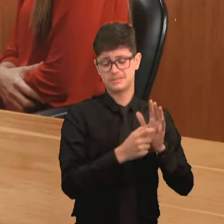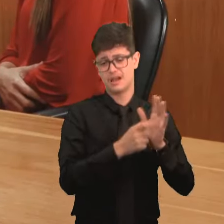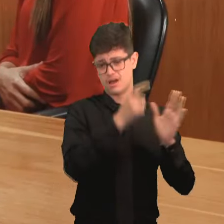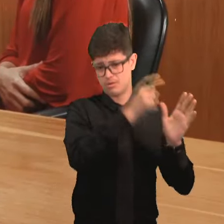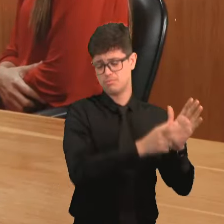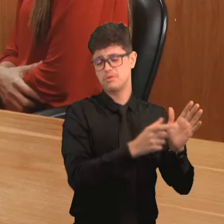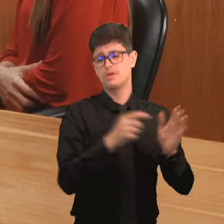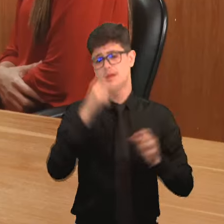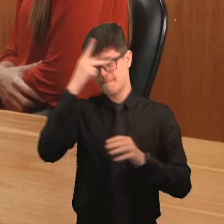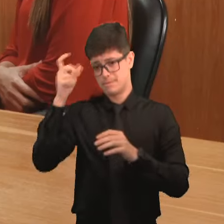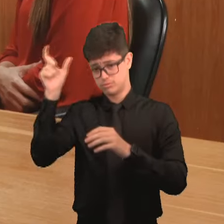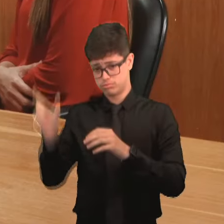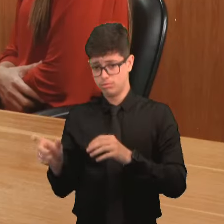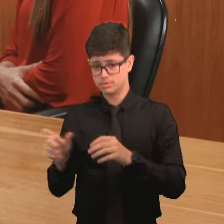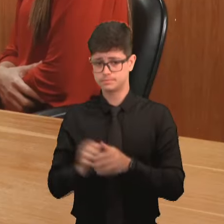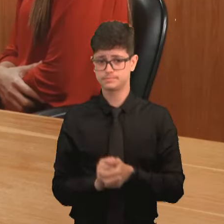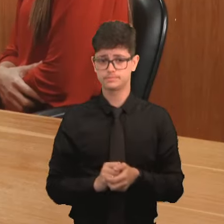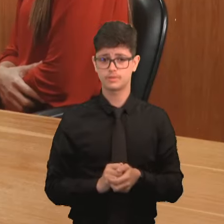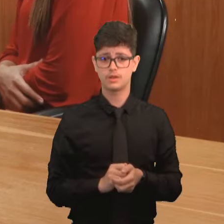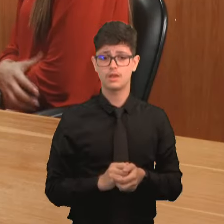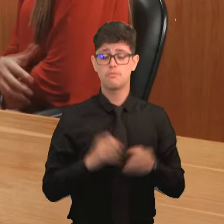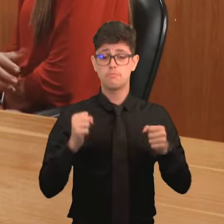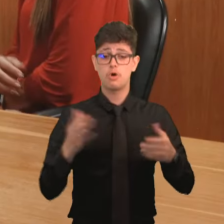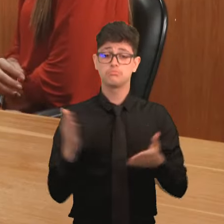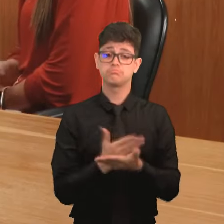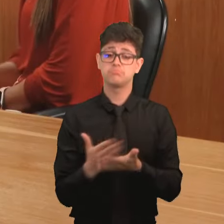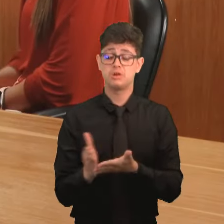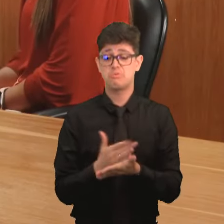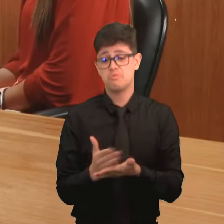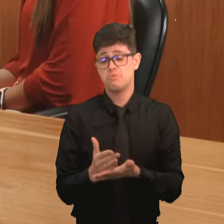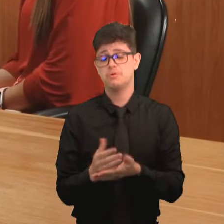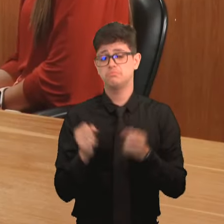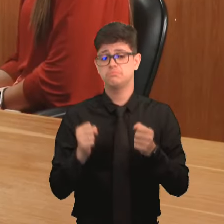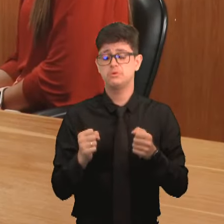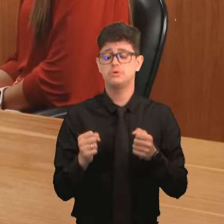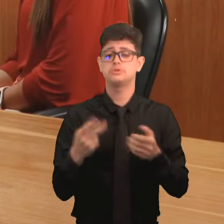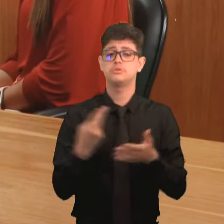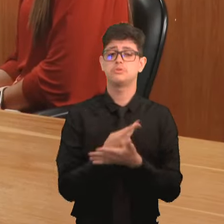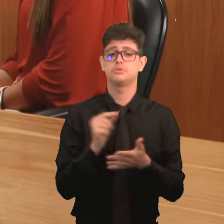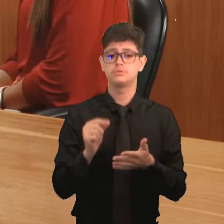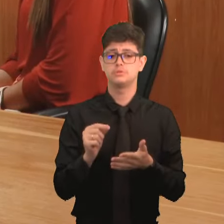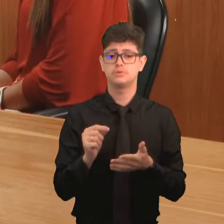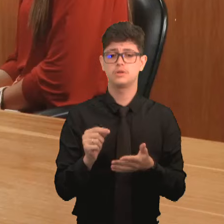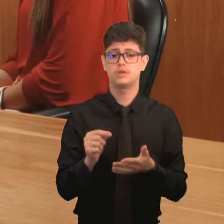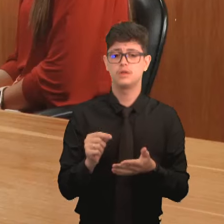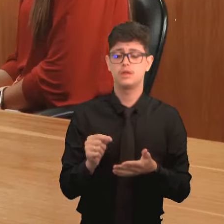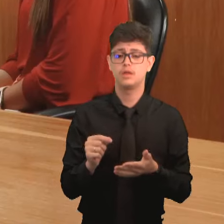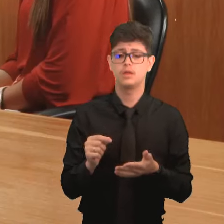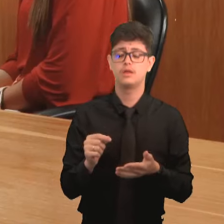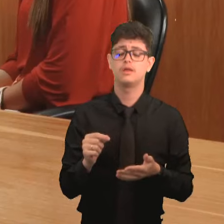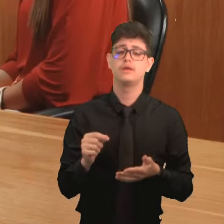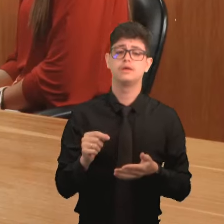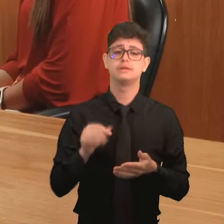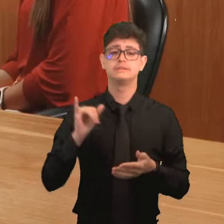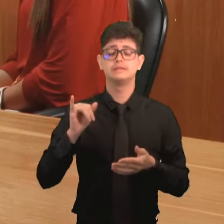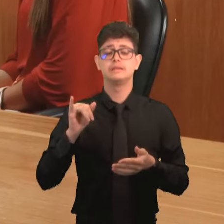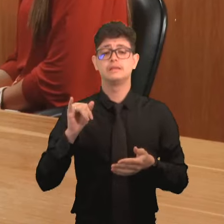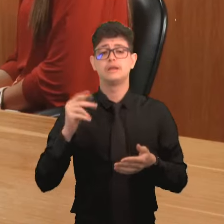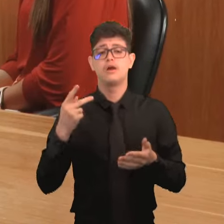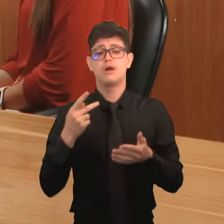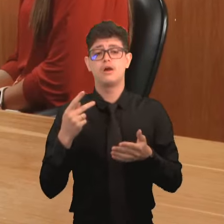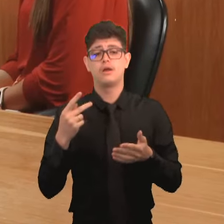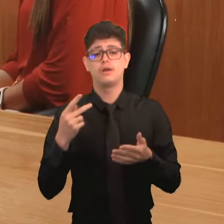exactamente la clasificación que se atribuye a algunos de esos usos en el poder judicial